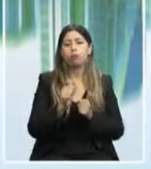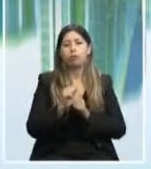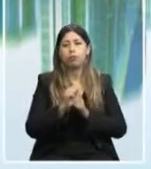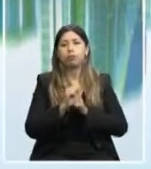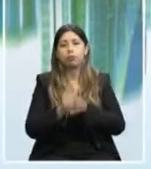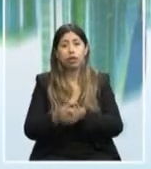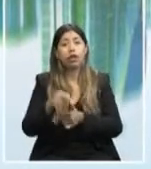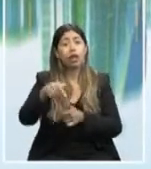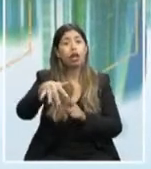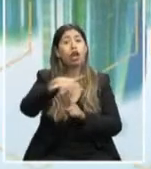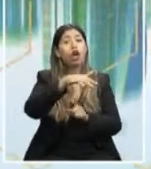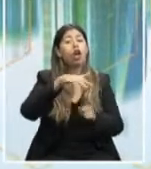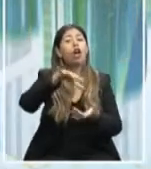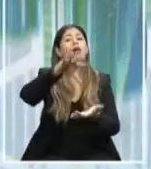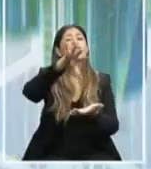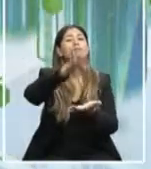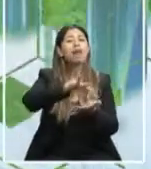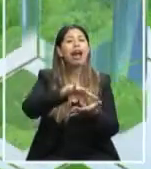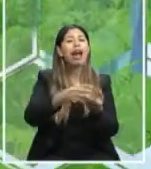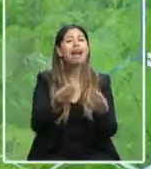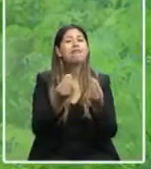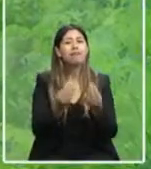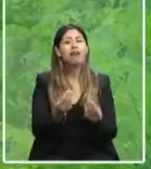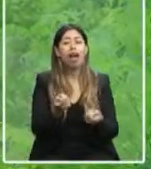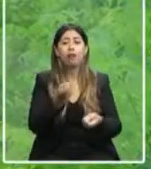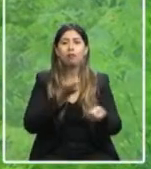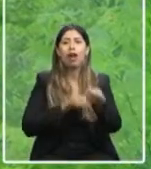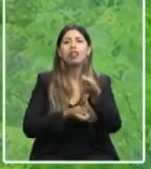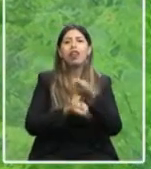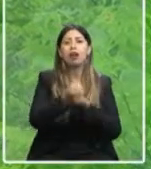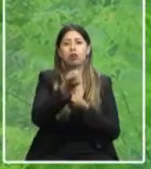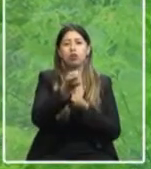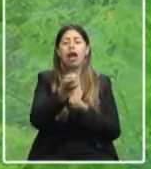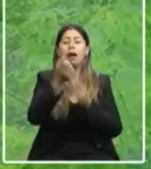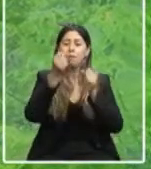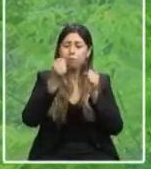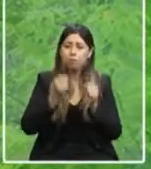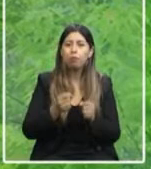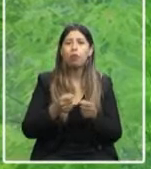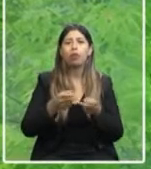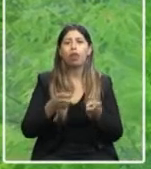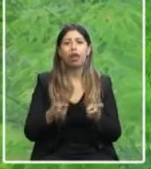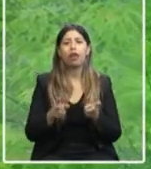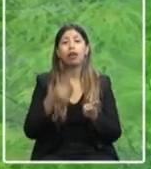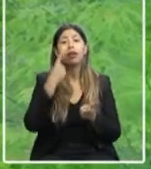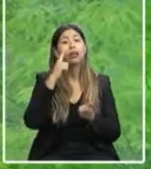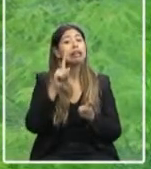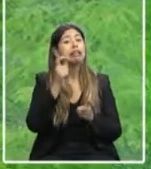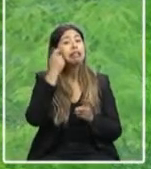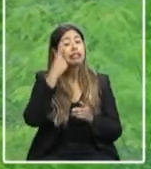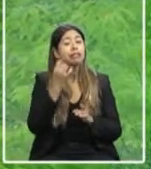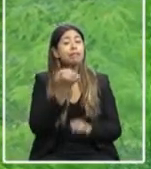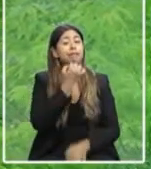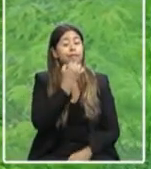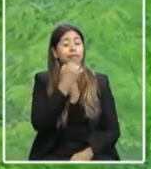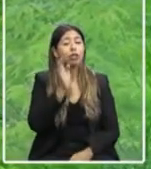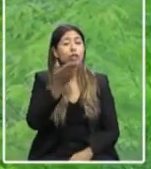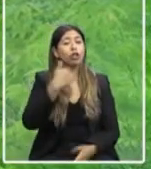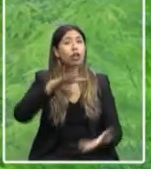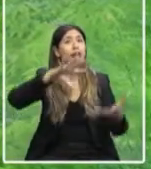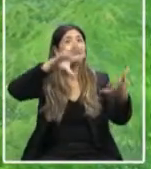condición de país próspero, de negociar los mismos. Ahora, tenemos que entender que estamos en un fenómeno